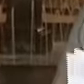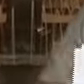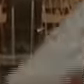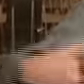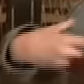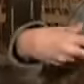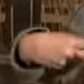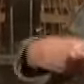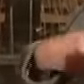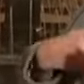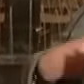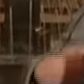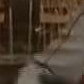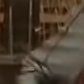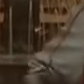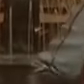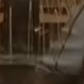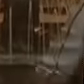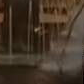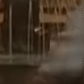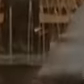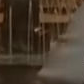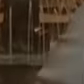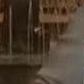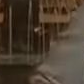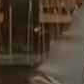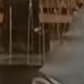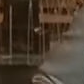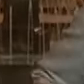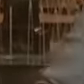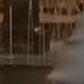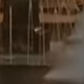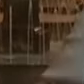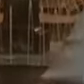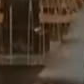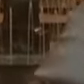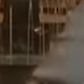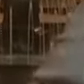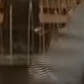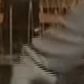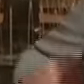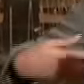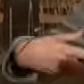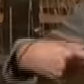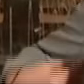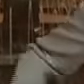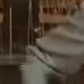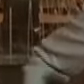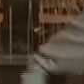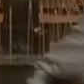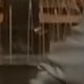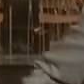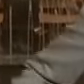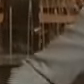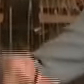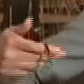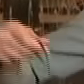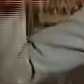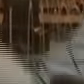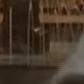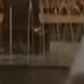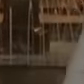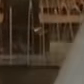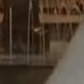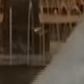no se ha realizado desde el escritorio, como se ha venido acusando. Tengo problemas con el